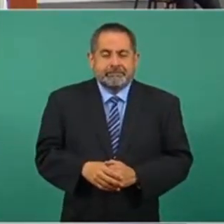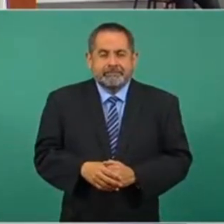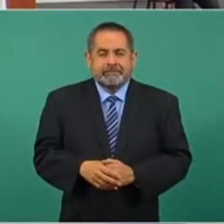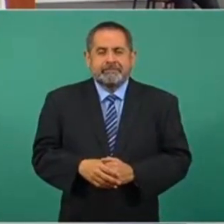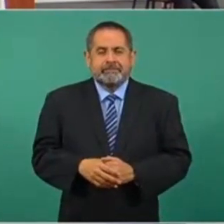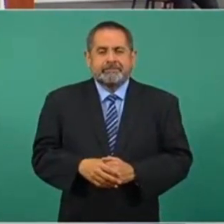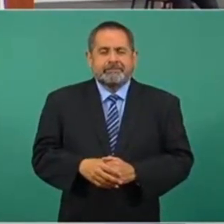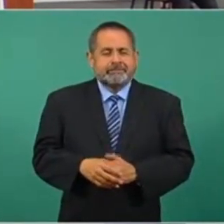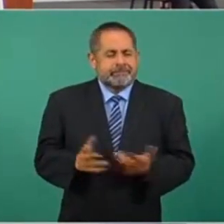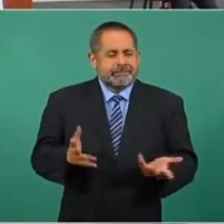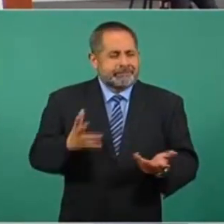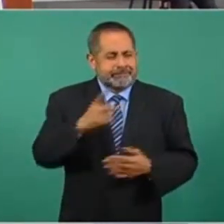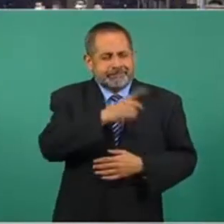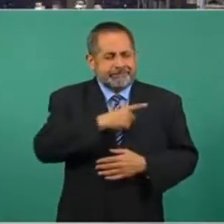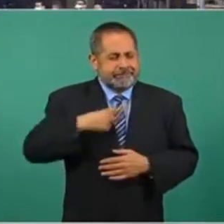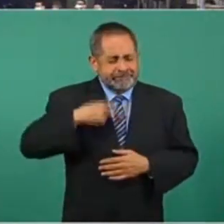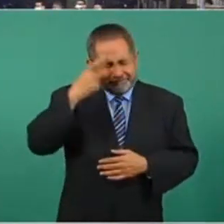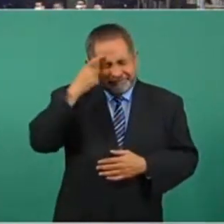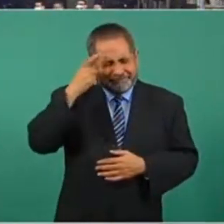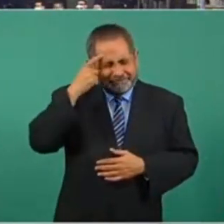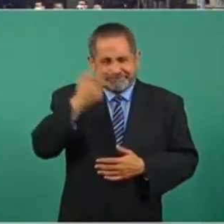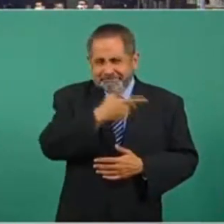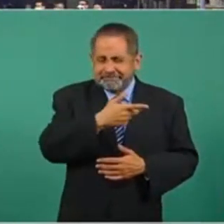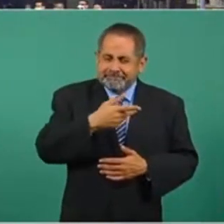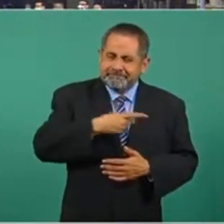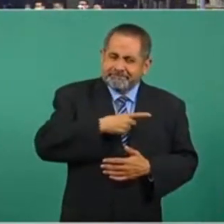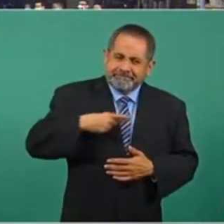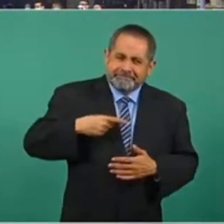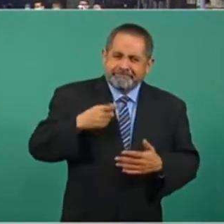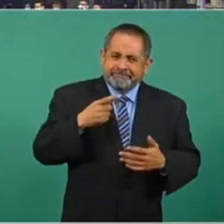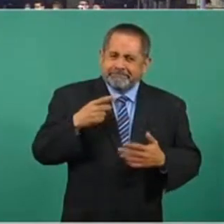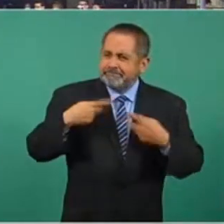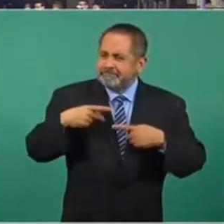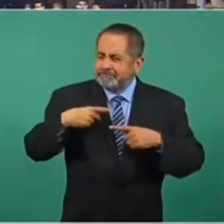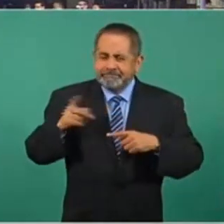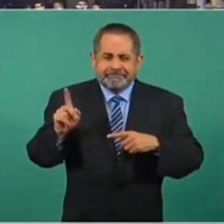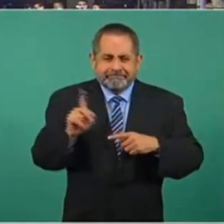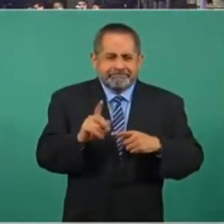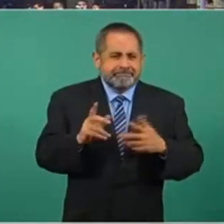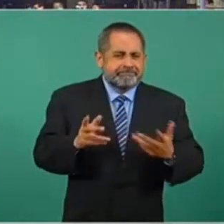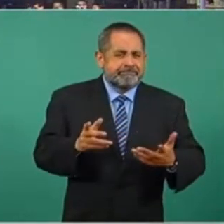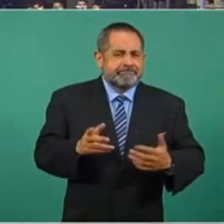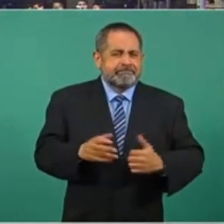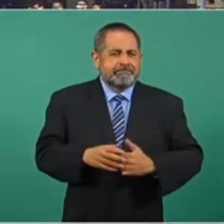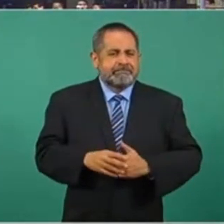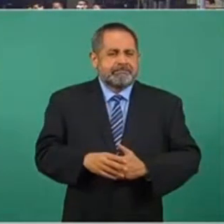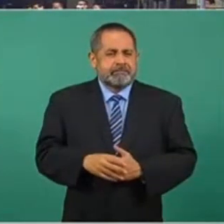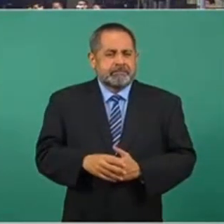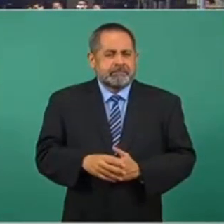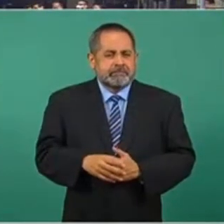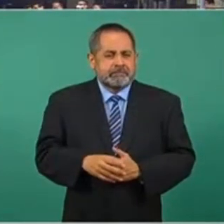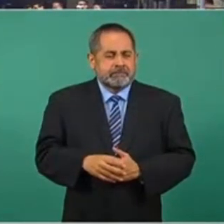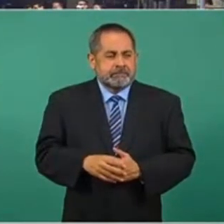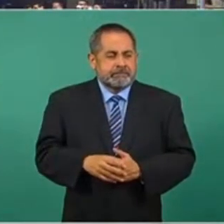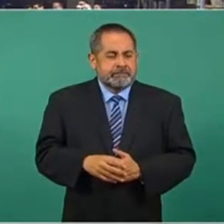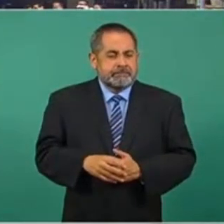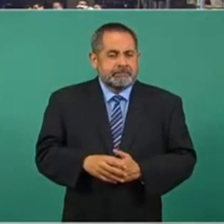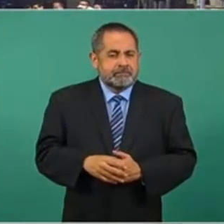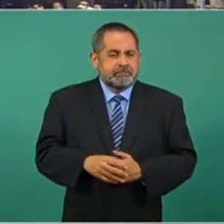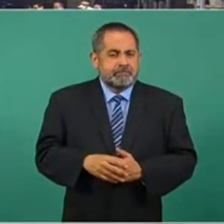O sea, deberían de tener un agente que les